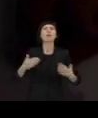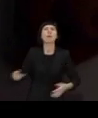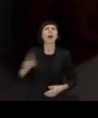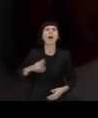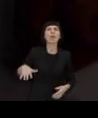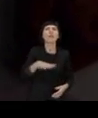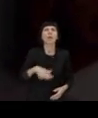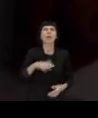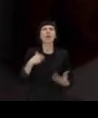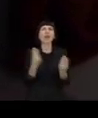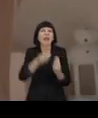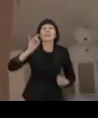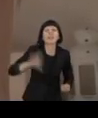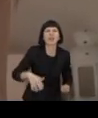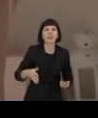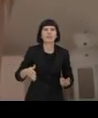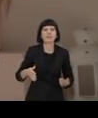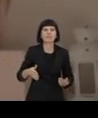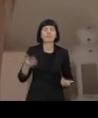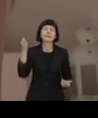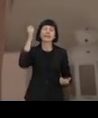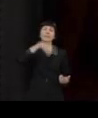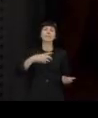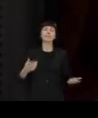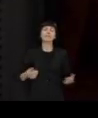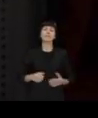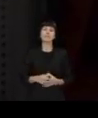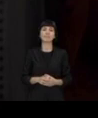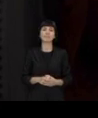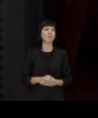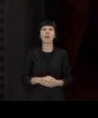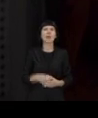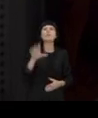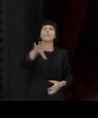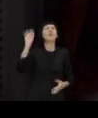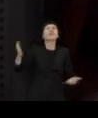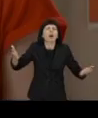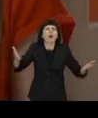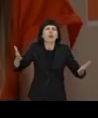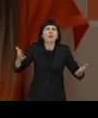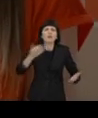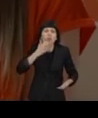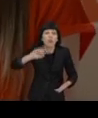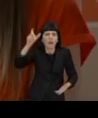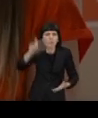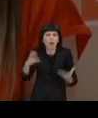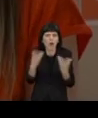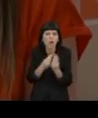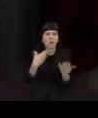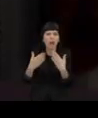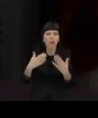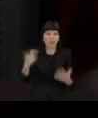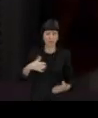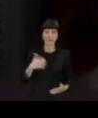Sí, siempre quiere saber dónde estoy, con quién estoy. Ya. Lo decide todo por mí. Se enfada si hablas con